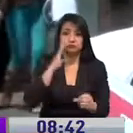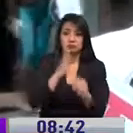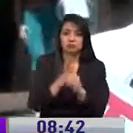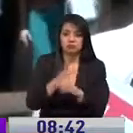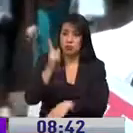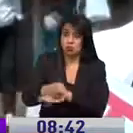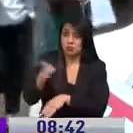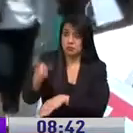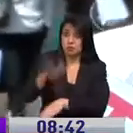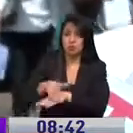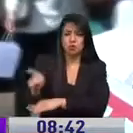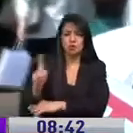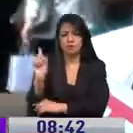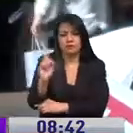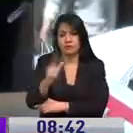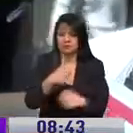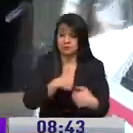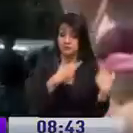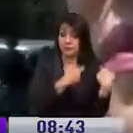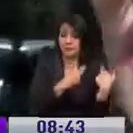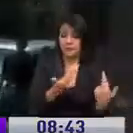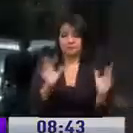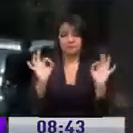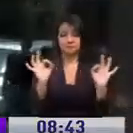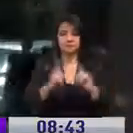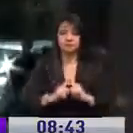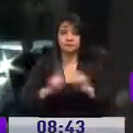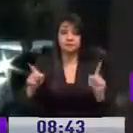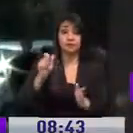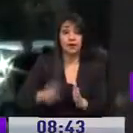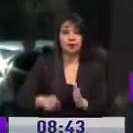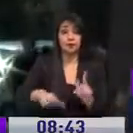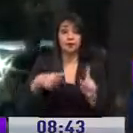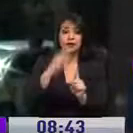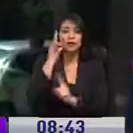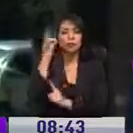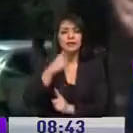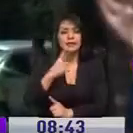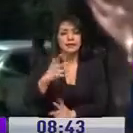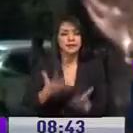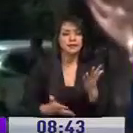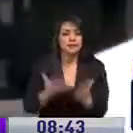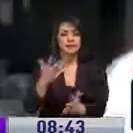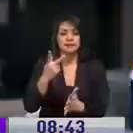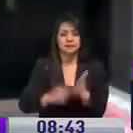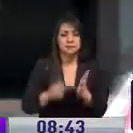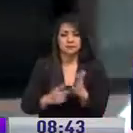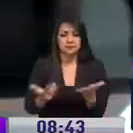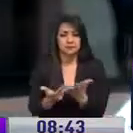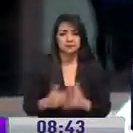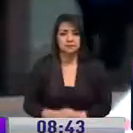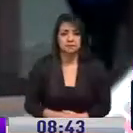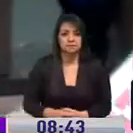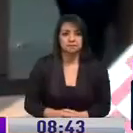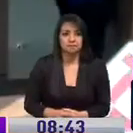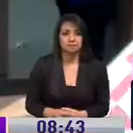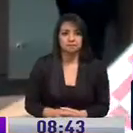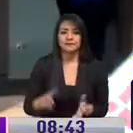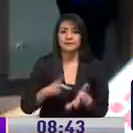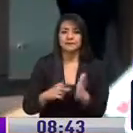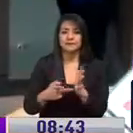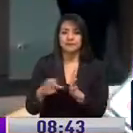ninguna responsabilidad penal porque eso no nos corresponde. A pesar de ello, la abogada de Yanes maneja una primera hipótesis. Bueno, nuestra visión es que se está tratando